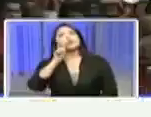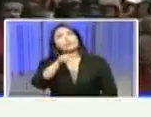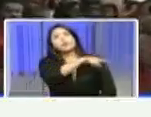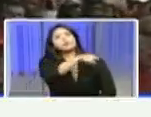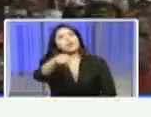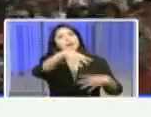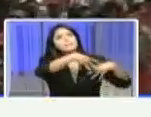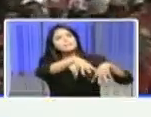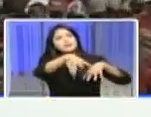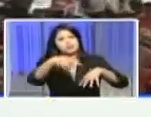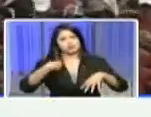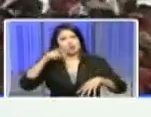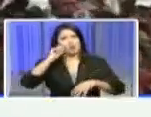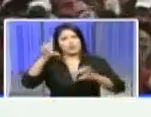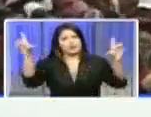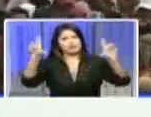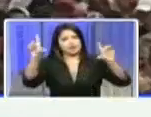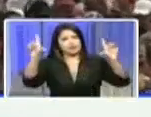marchando por televisión,